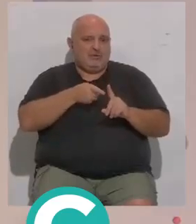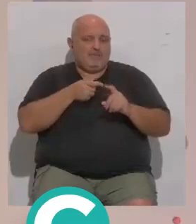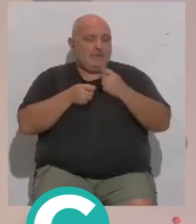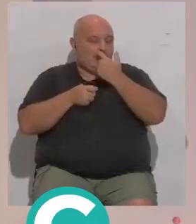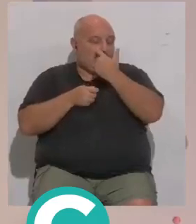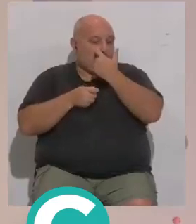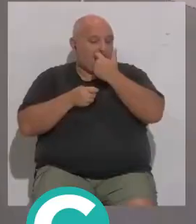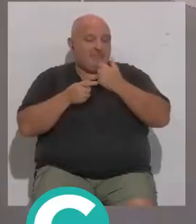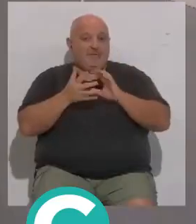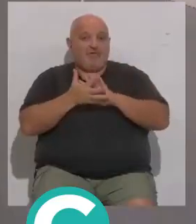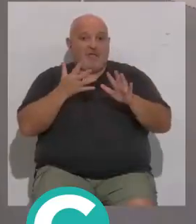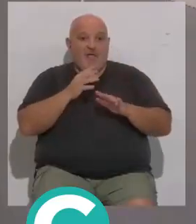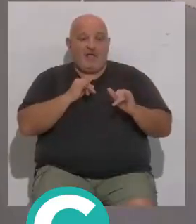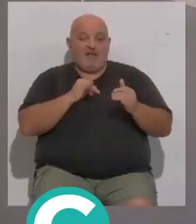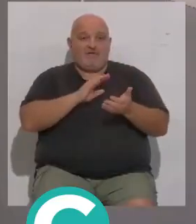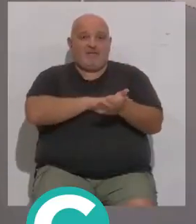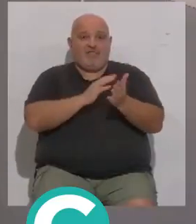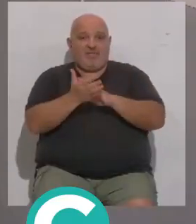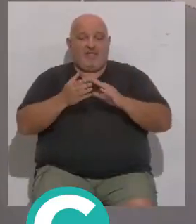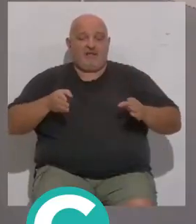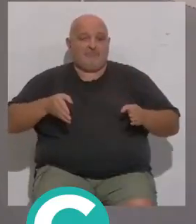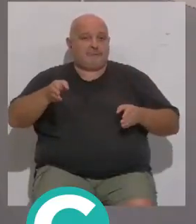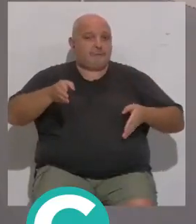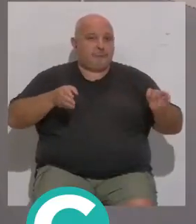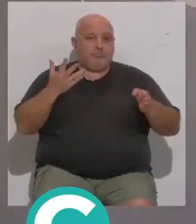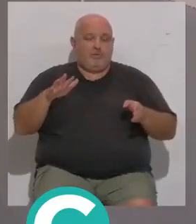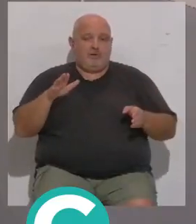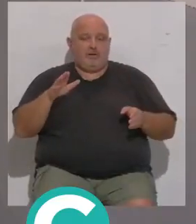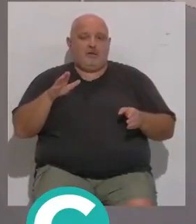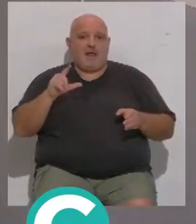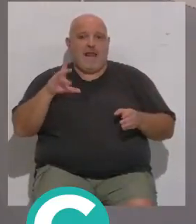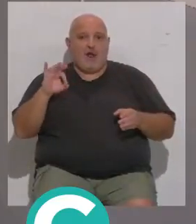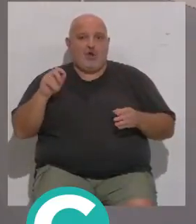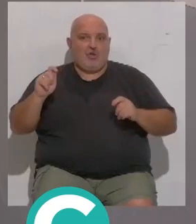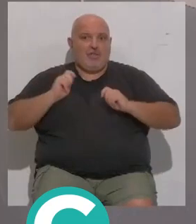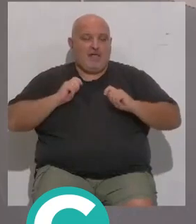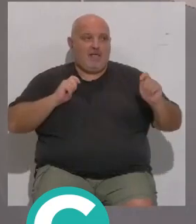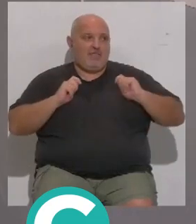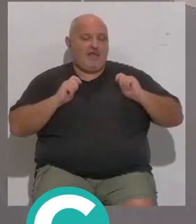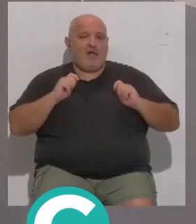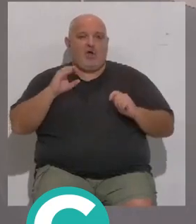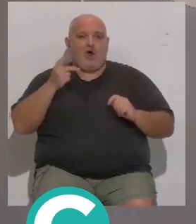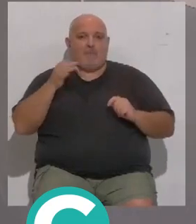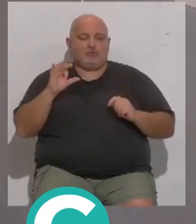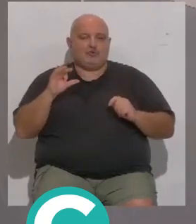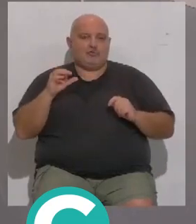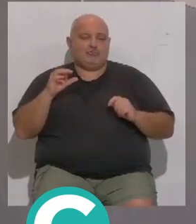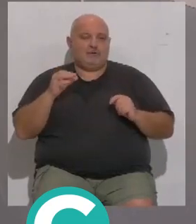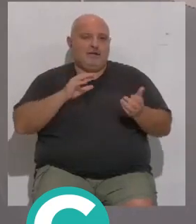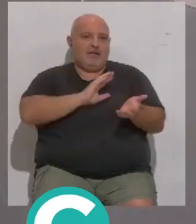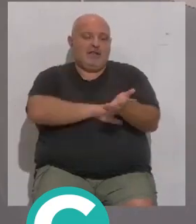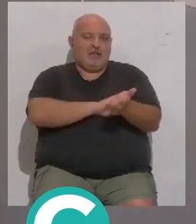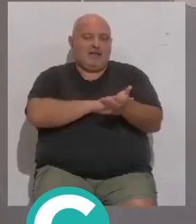González, teniendo velocidad por la banda, con Iván Alejo, también con Brian Ocampo en la banda